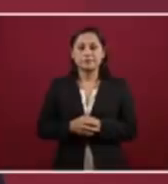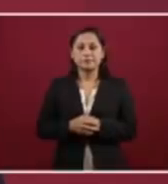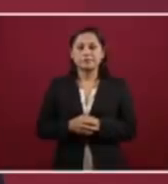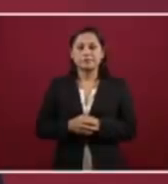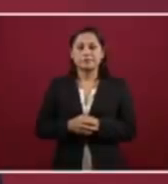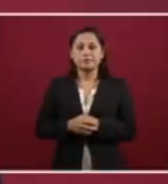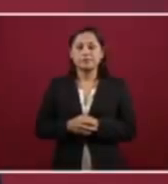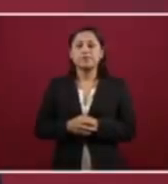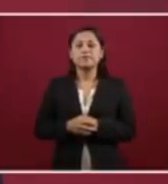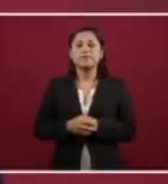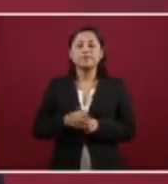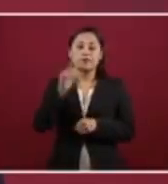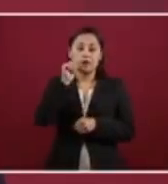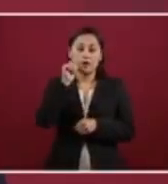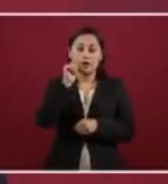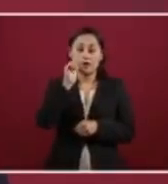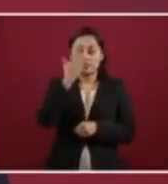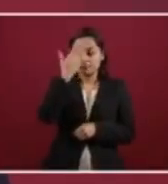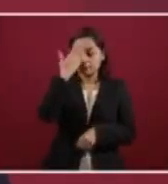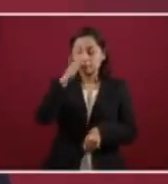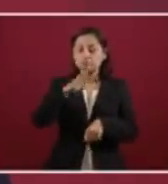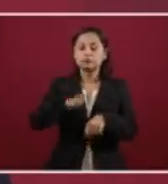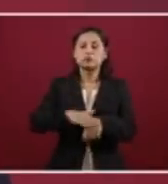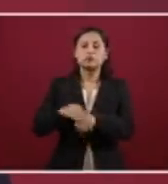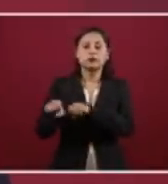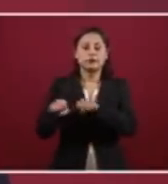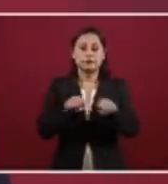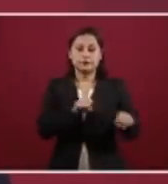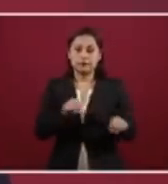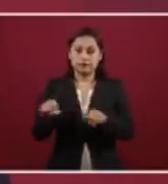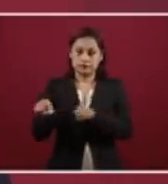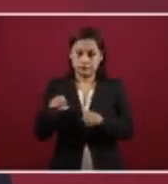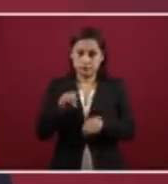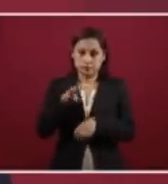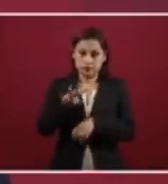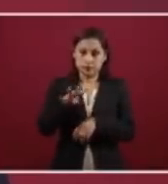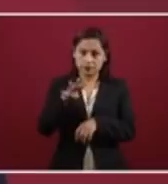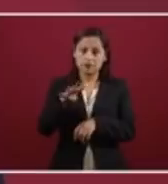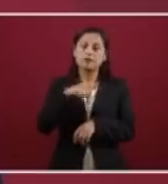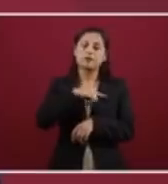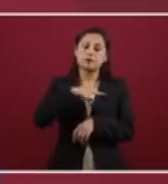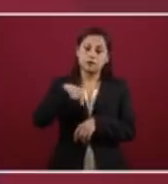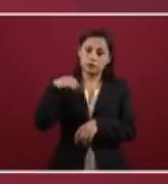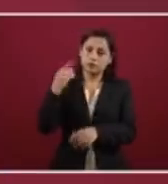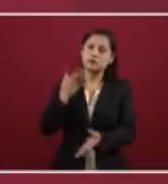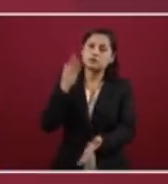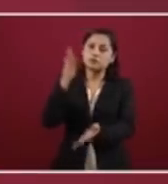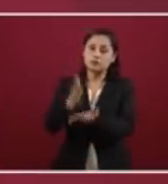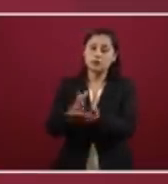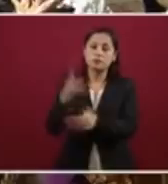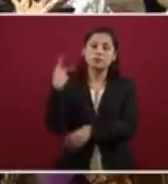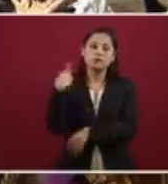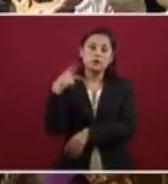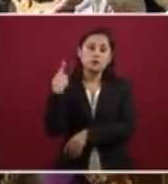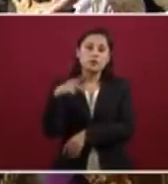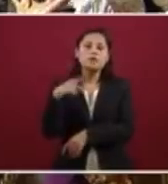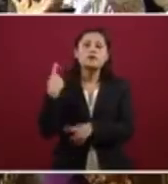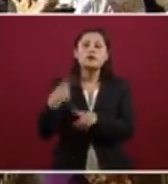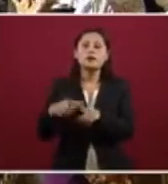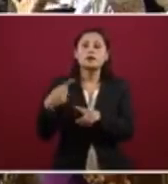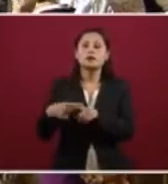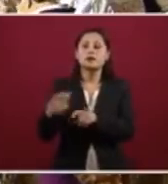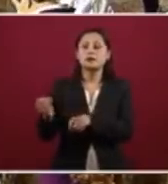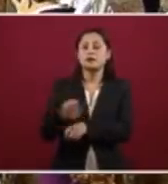del sismo del 19, vamos a estar en Puebla. A Puebla asistirá el secretario de la